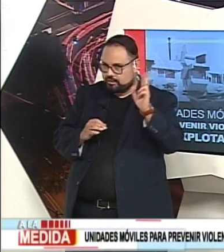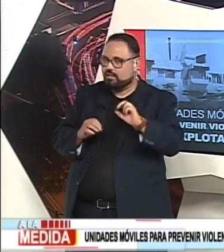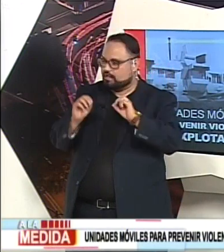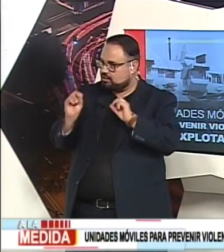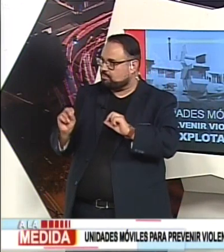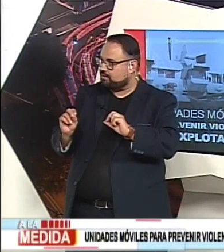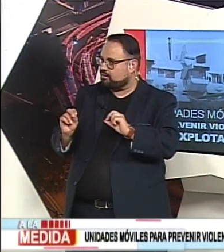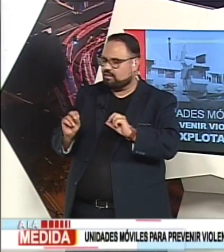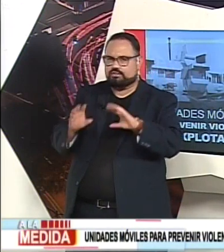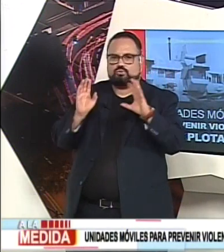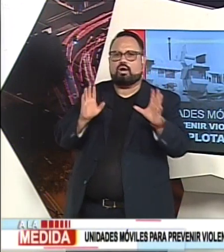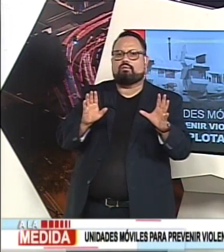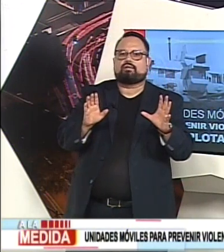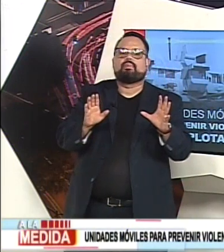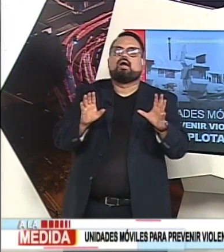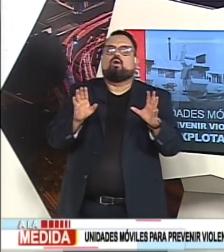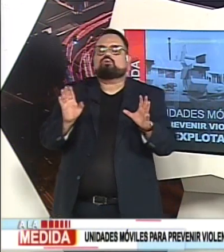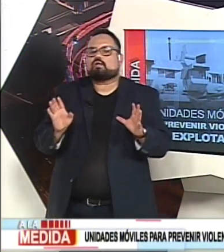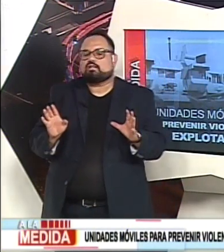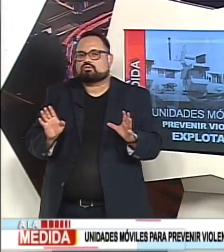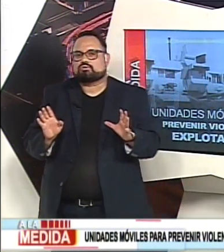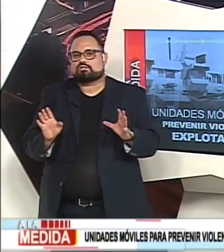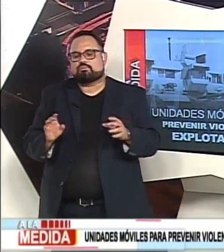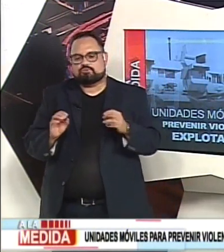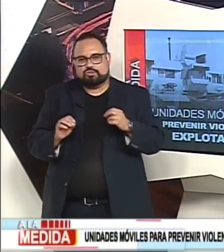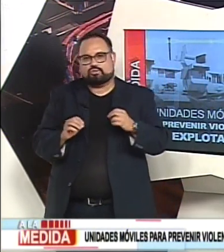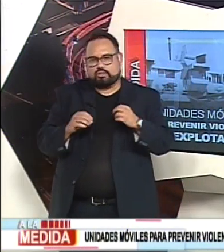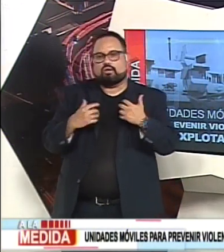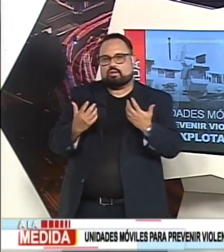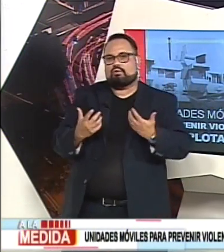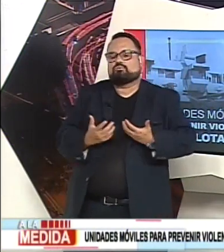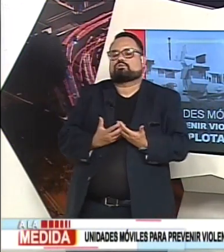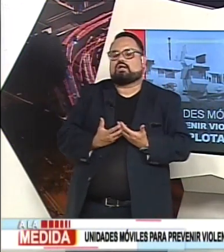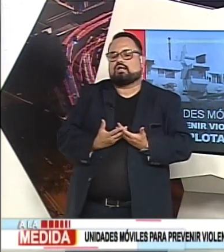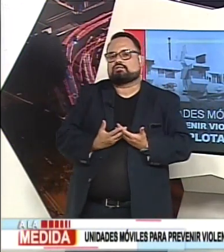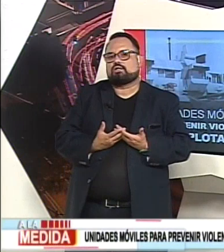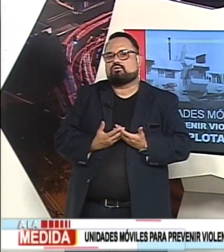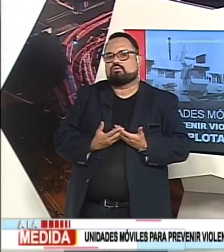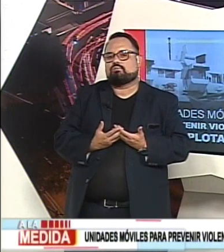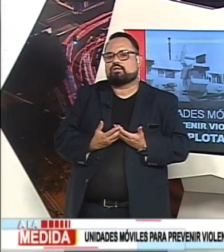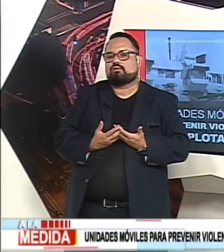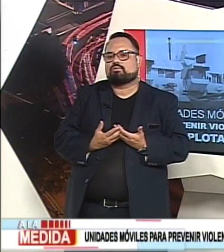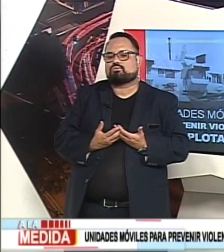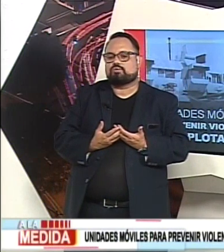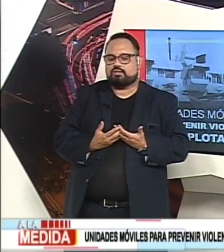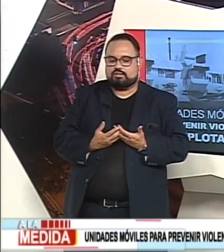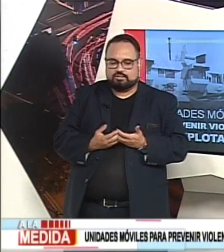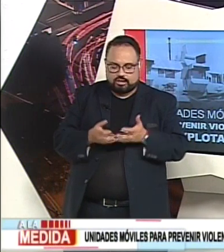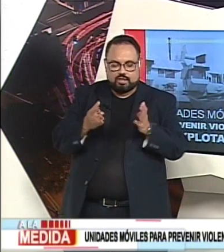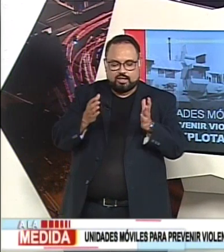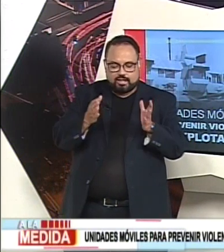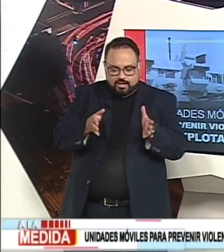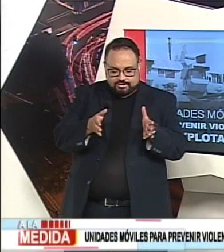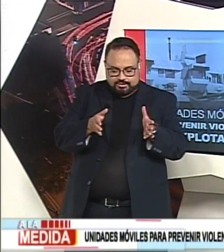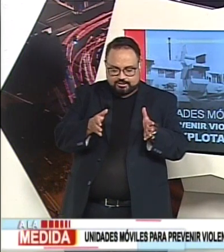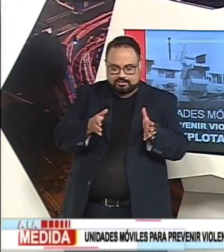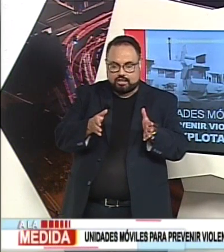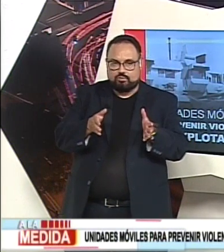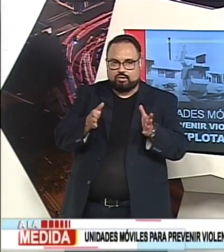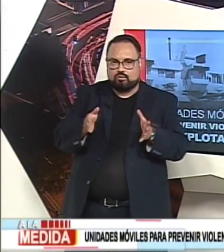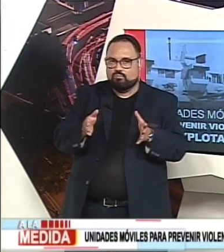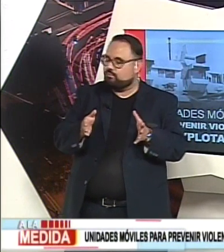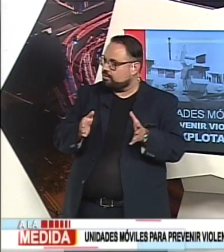permanente el éxito a ver otra de las cosas que hemos dicho y ahora vamos a hacerlo de una manera más concreta es que es